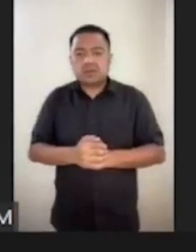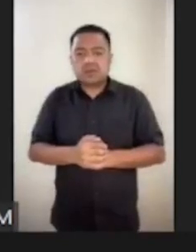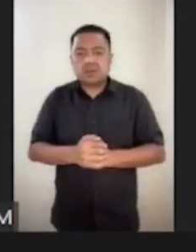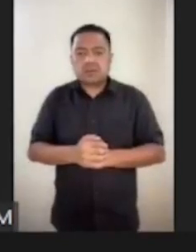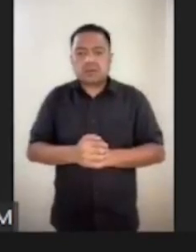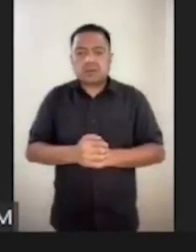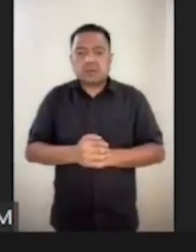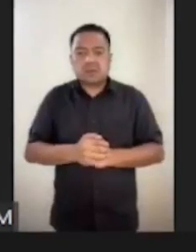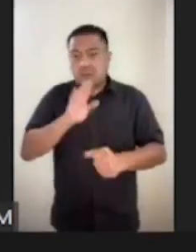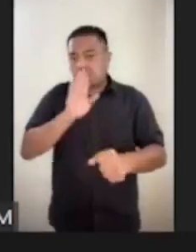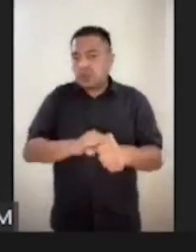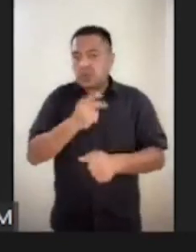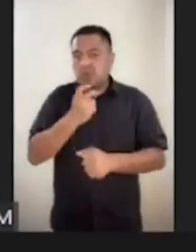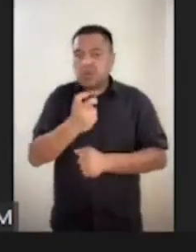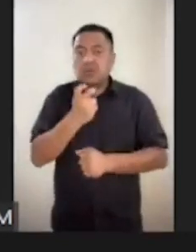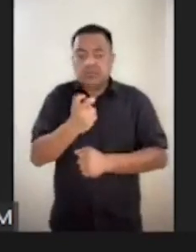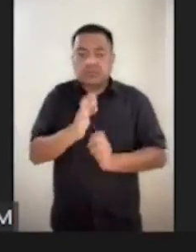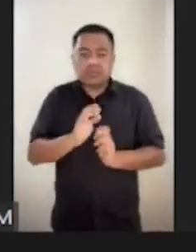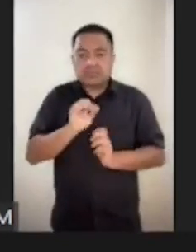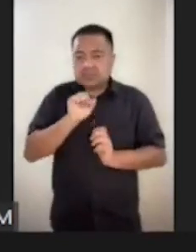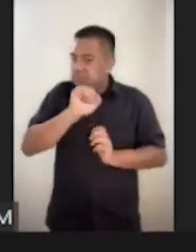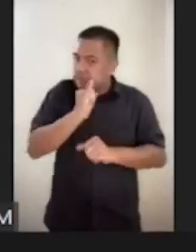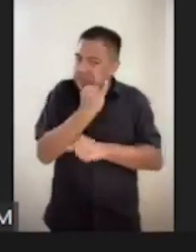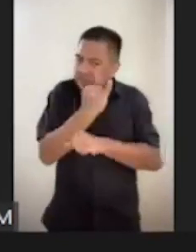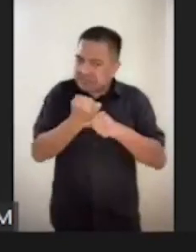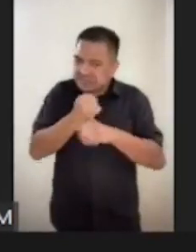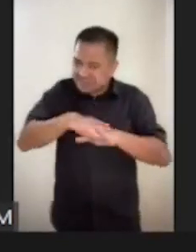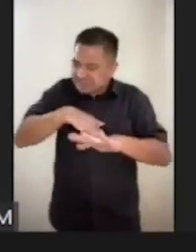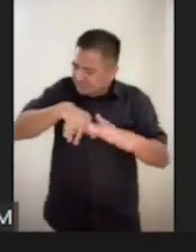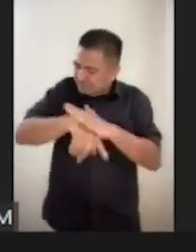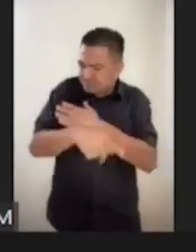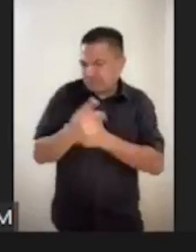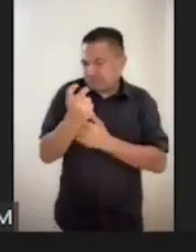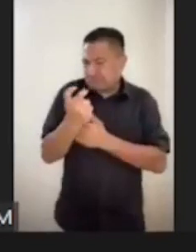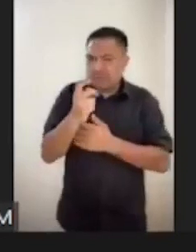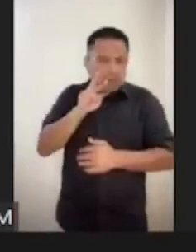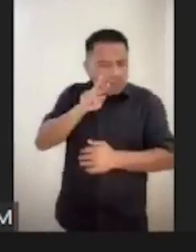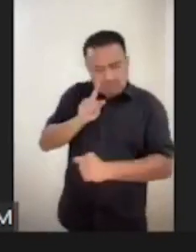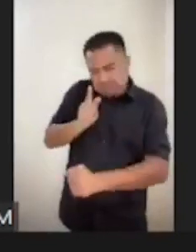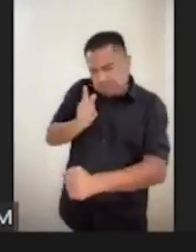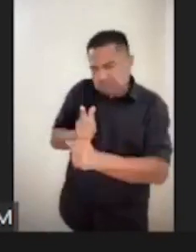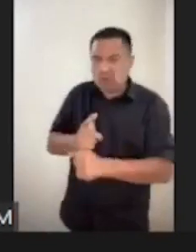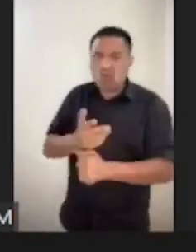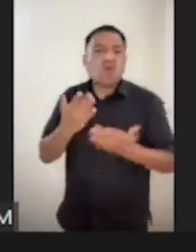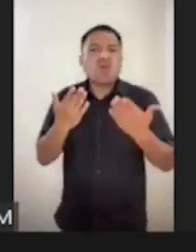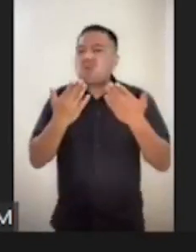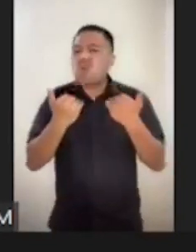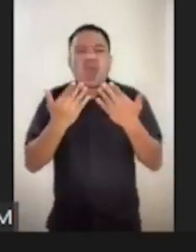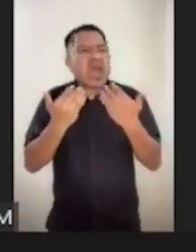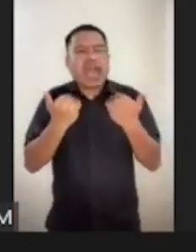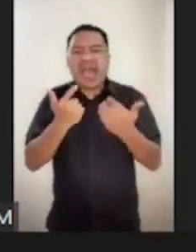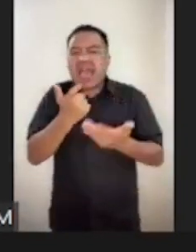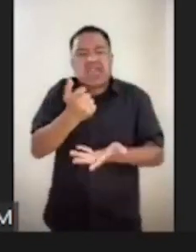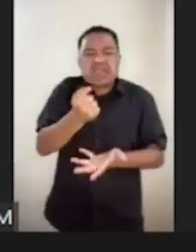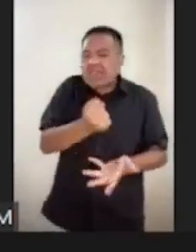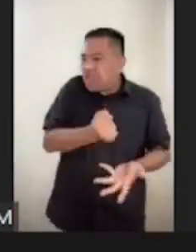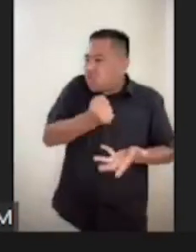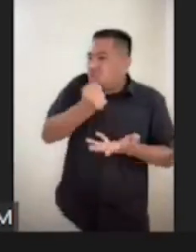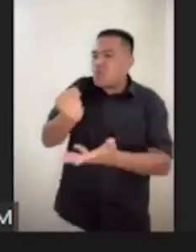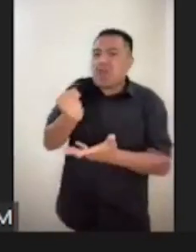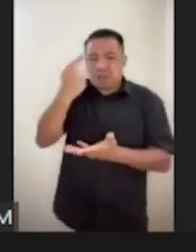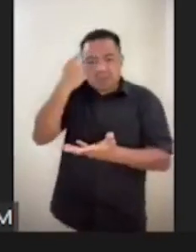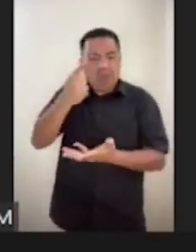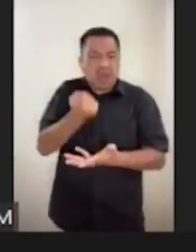Por tanto, si del estudio del caso se observó que no existía base presupuestaria para ordenar